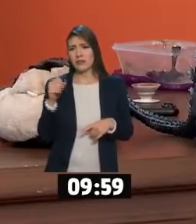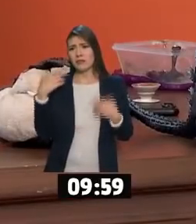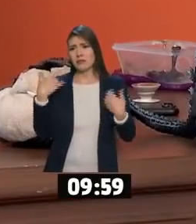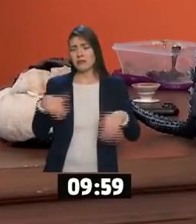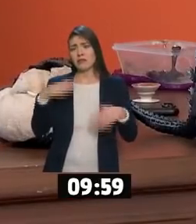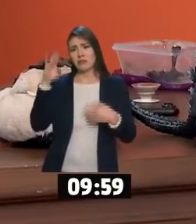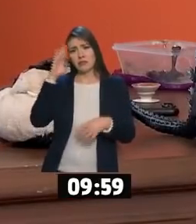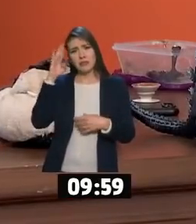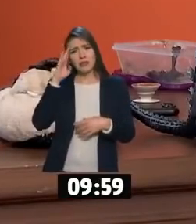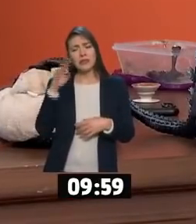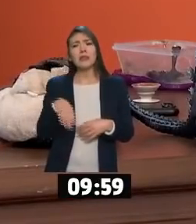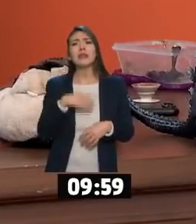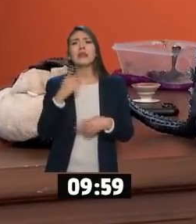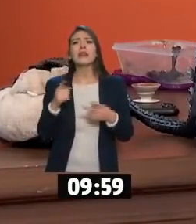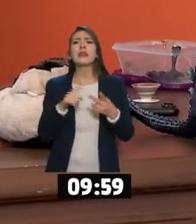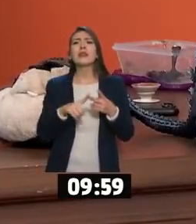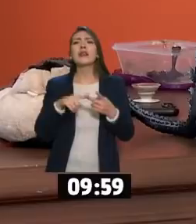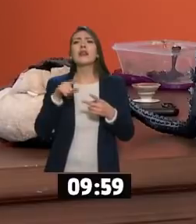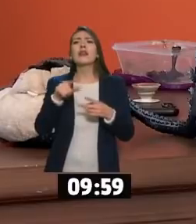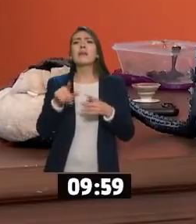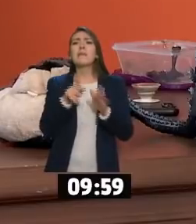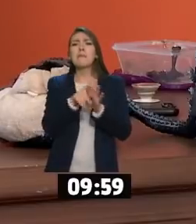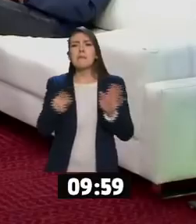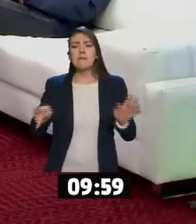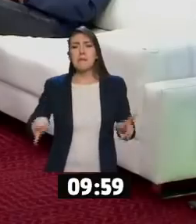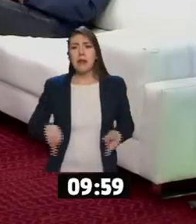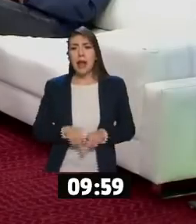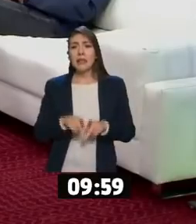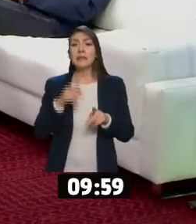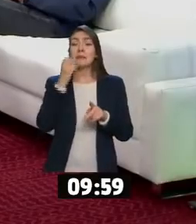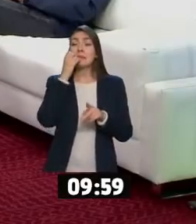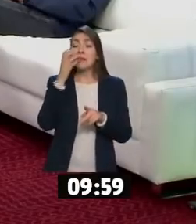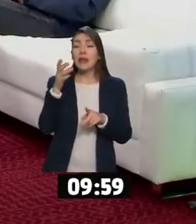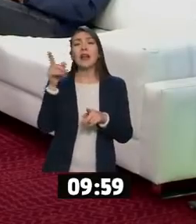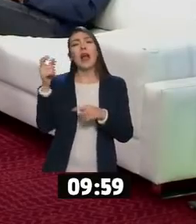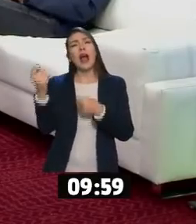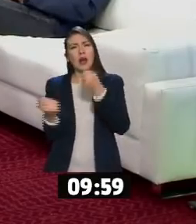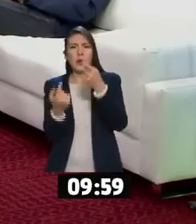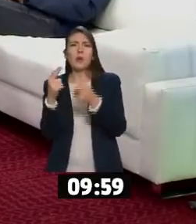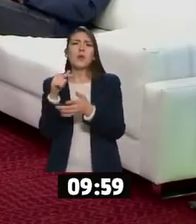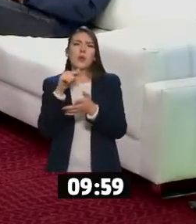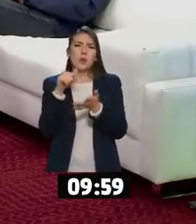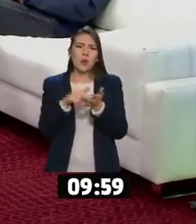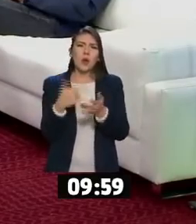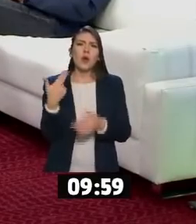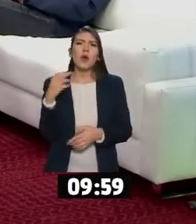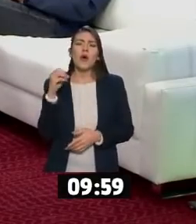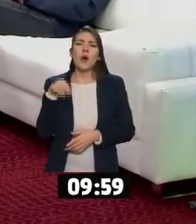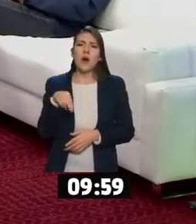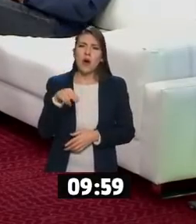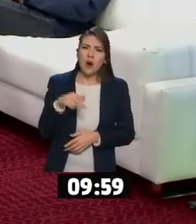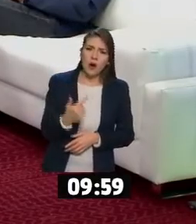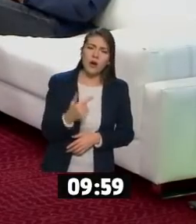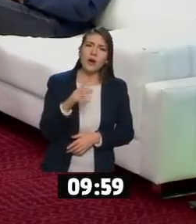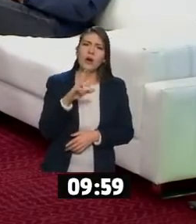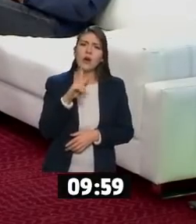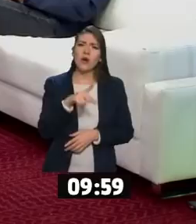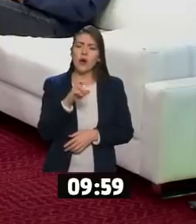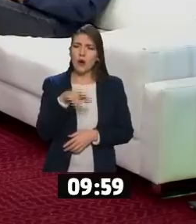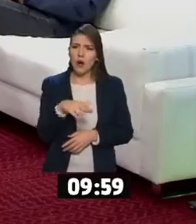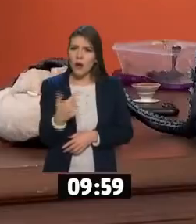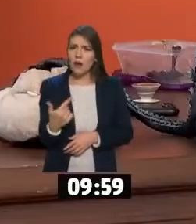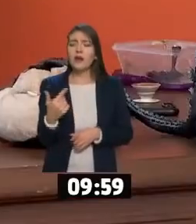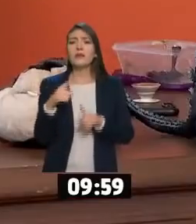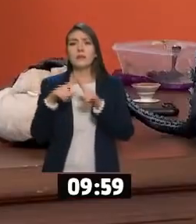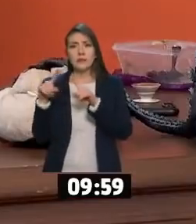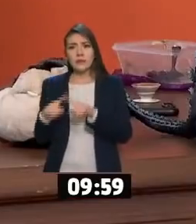en Hong Kong, en Beijing, en Singapur. No, bueno, Singapur ya ni te digo, pero qué terrible. O sea,